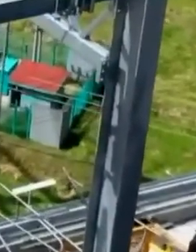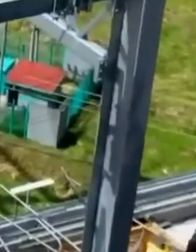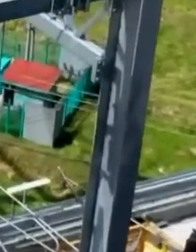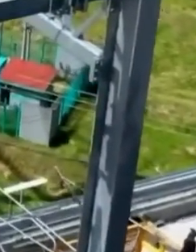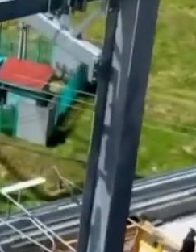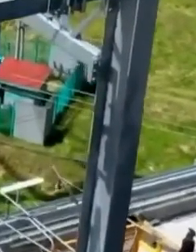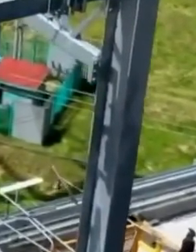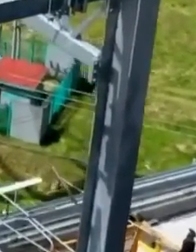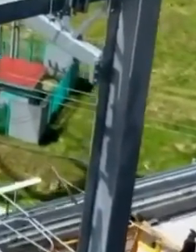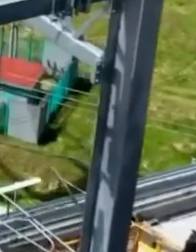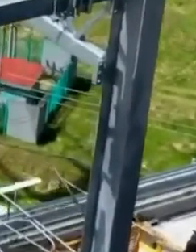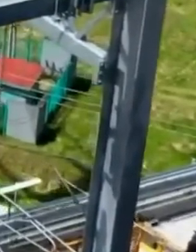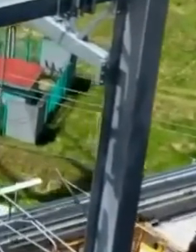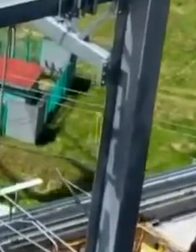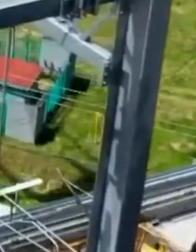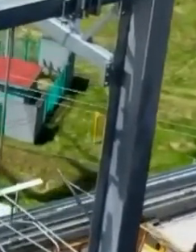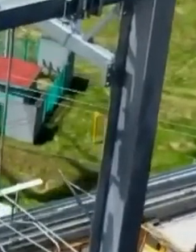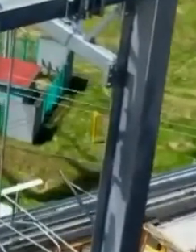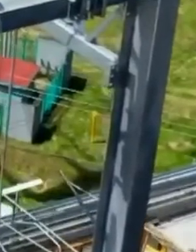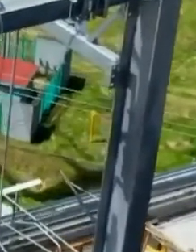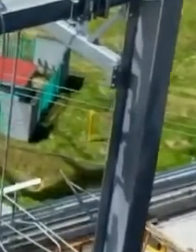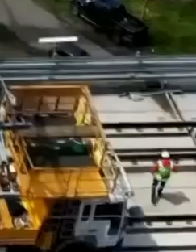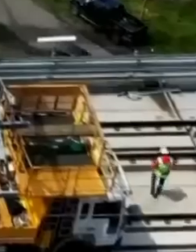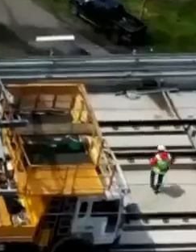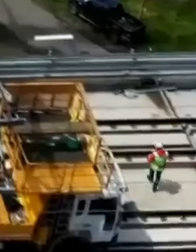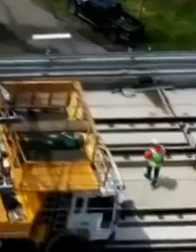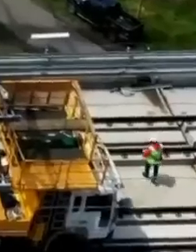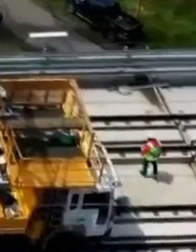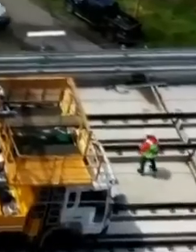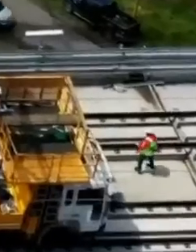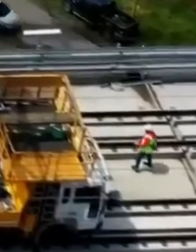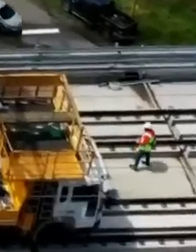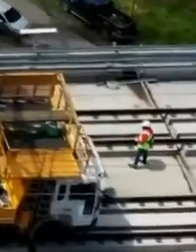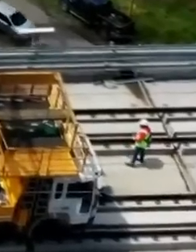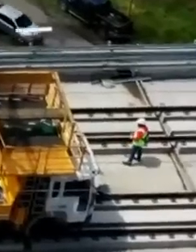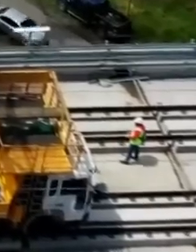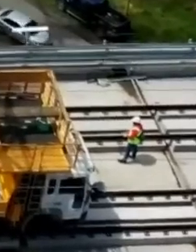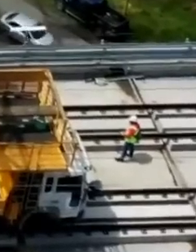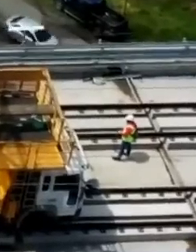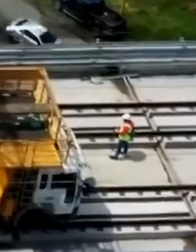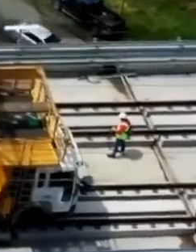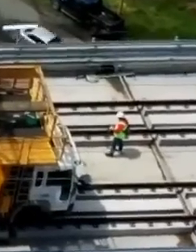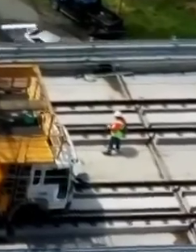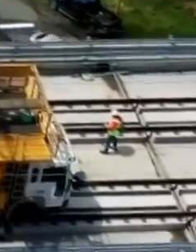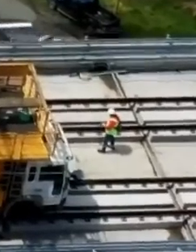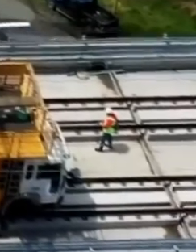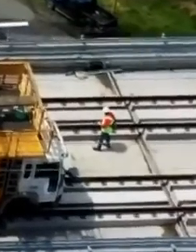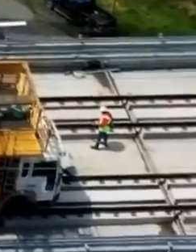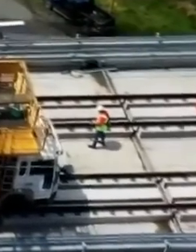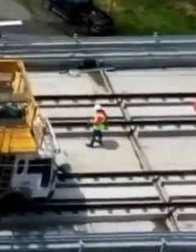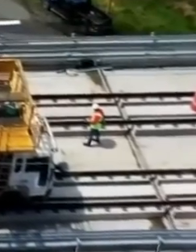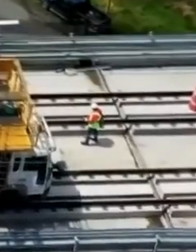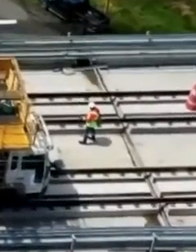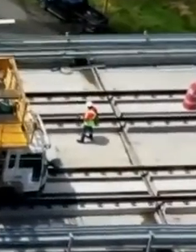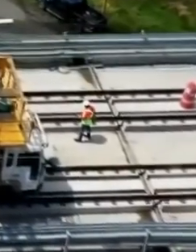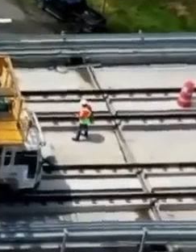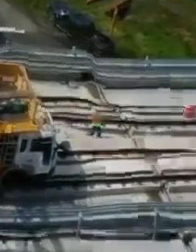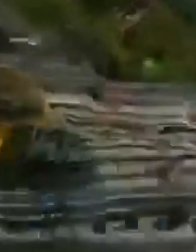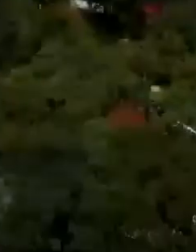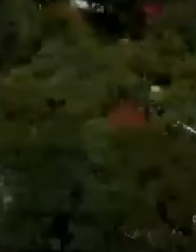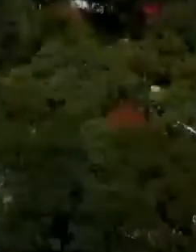Se instalan los equipos de alimentación eléctrica para la catenaria en el marco metálico para la acometida eléctrica en la SED